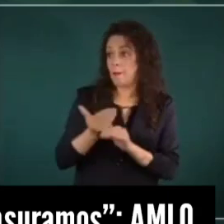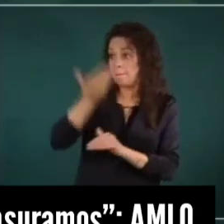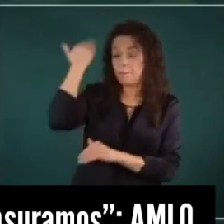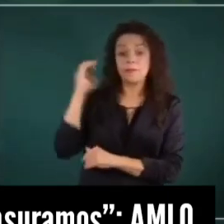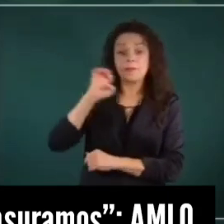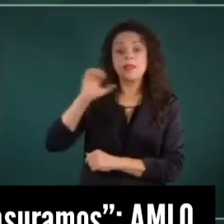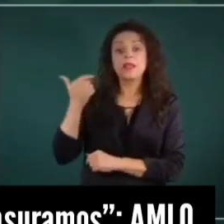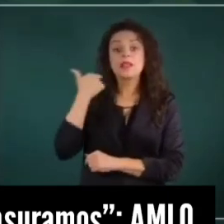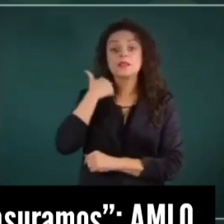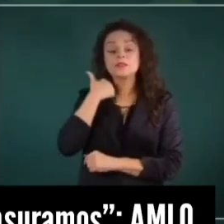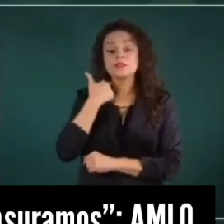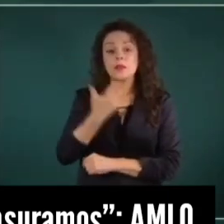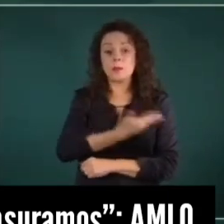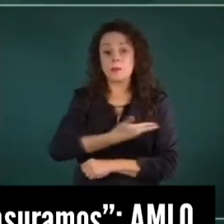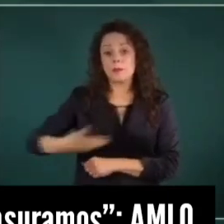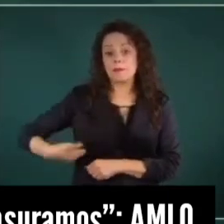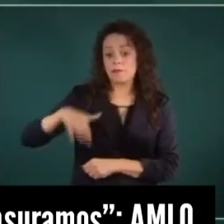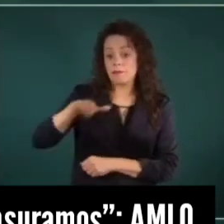no se